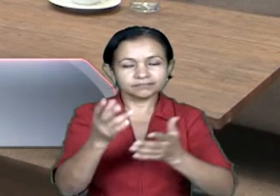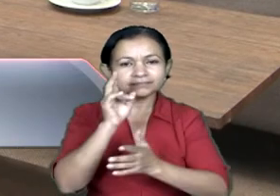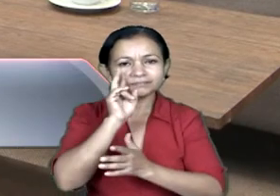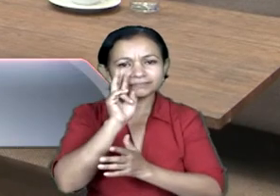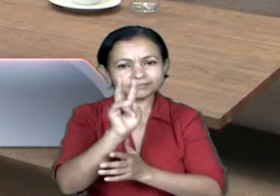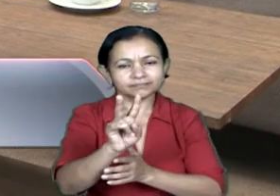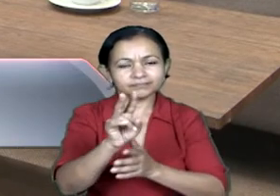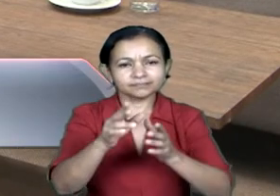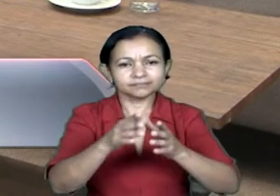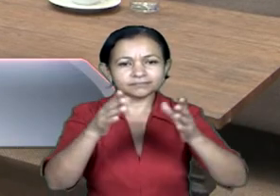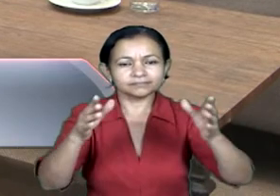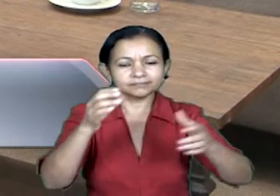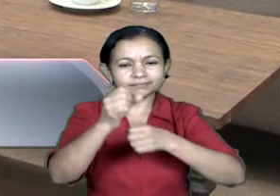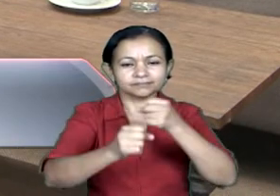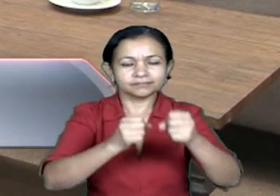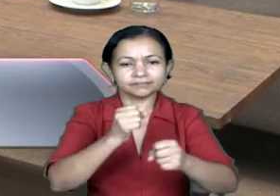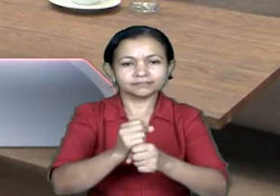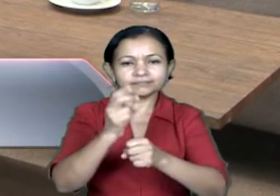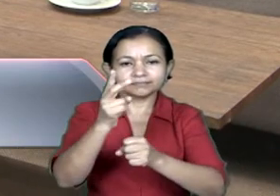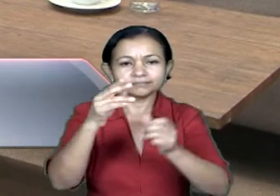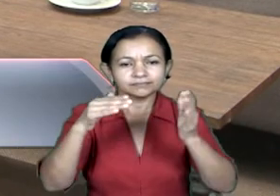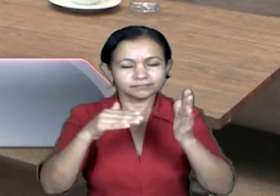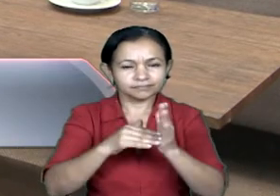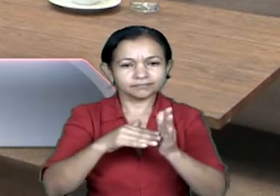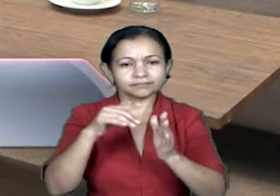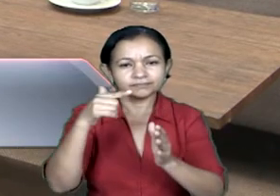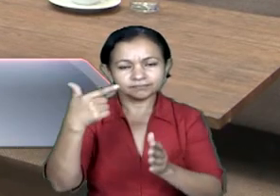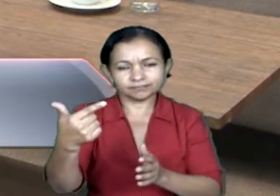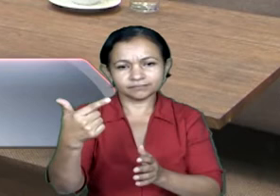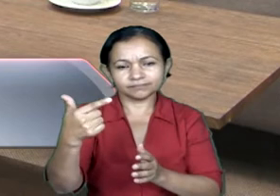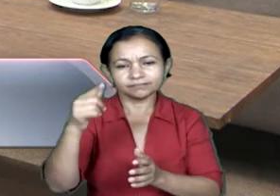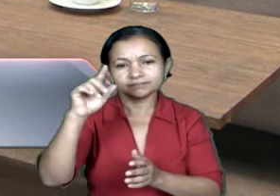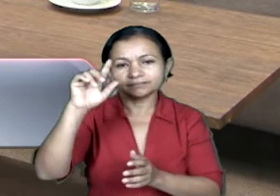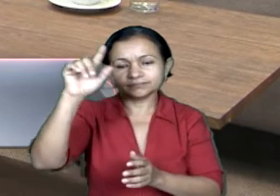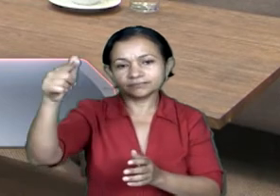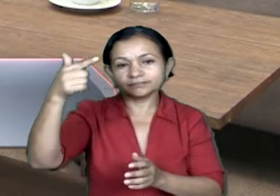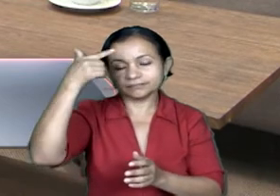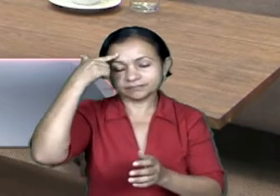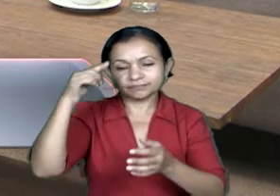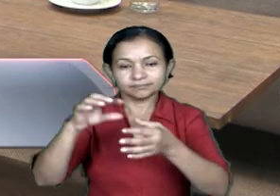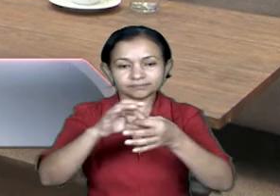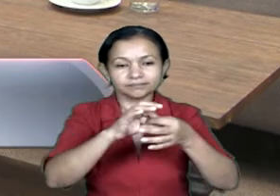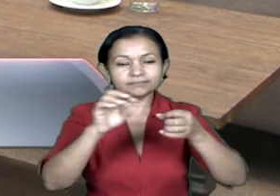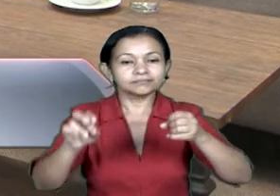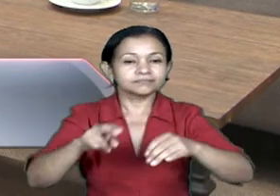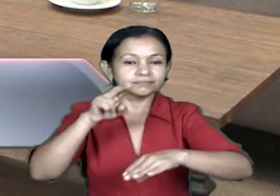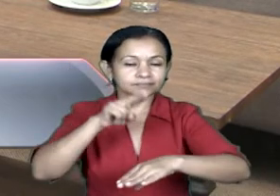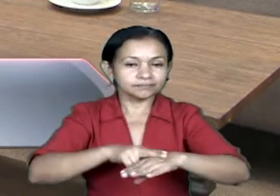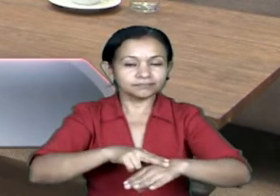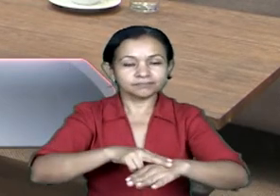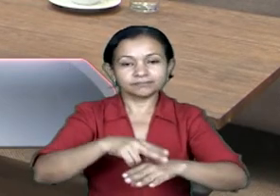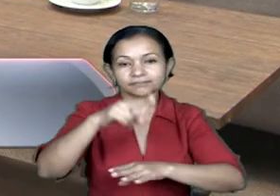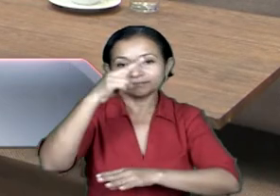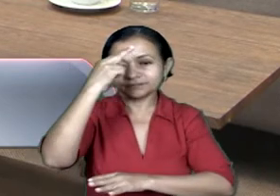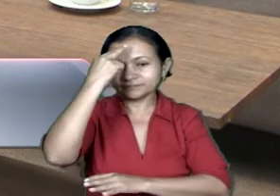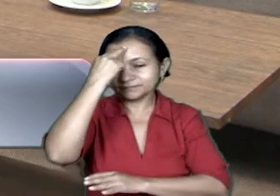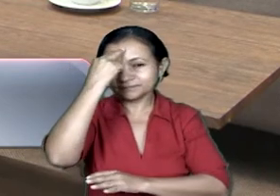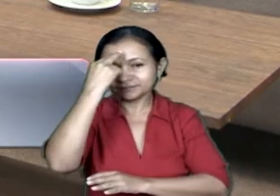precisamente aumentado a partir del año 2007 con el gobierno de reconciliación y unidad nacional. Señor